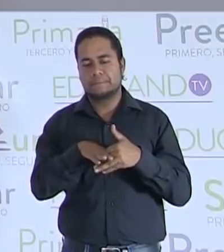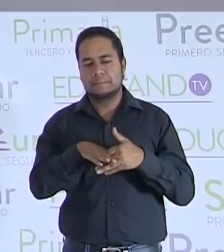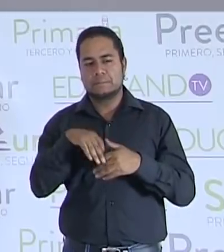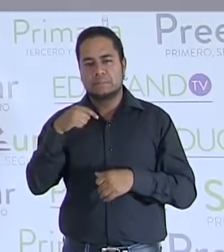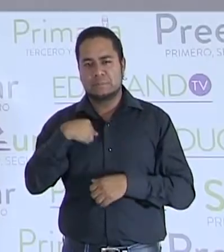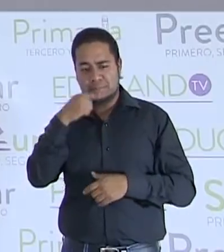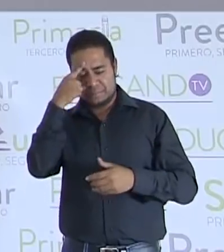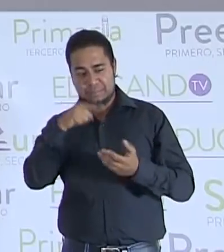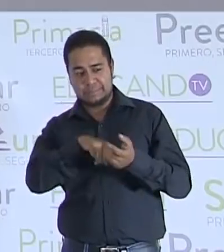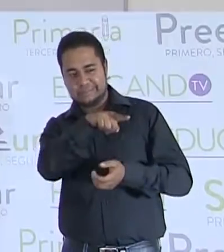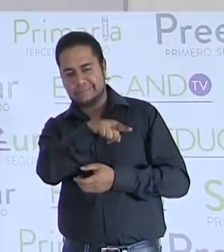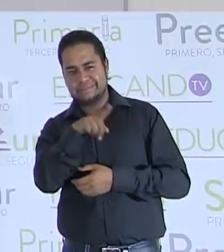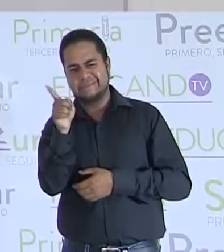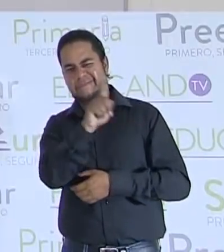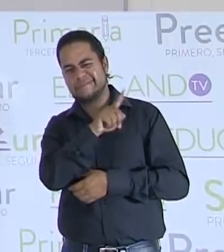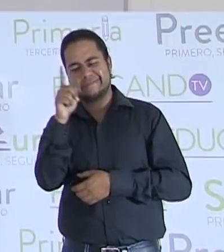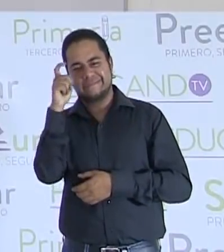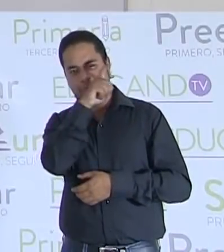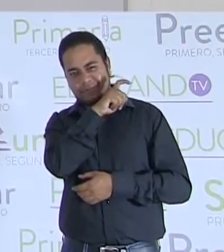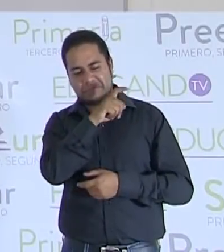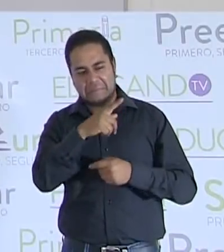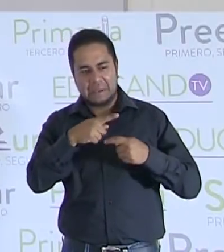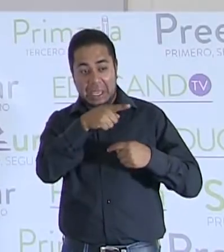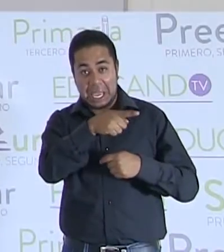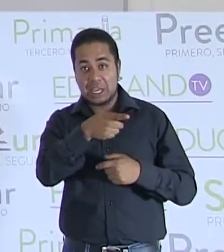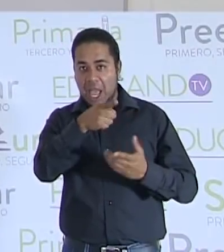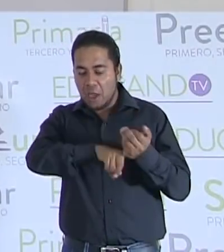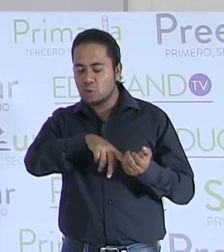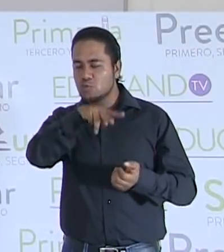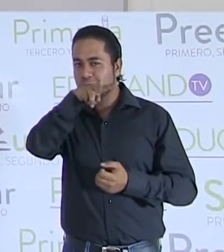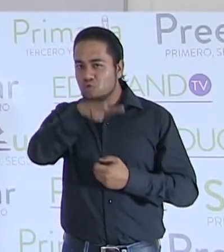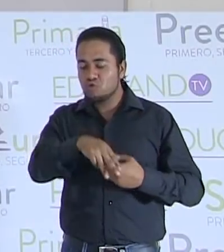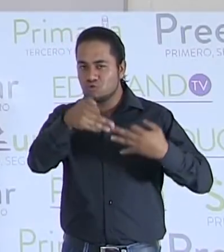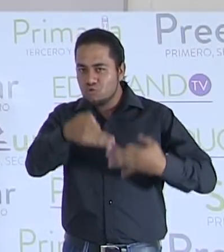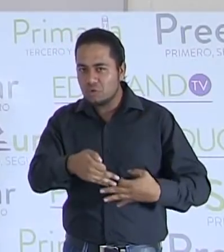él, aun cuando esté diciendo una verdad.